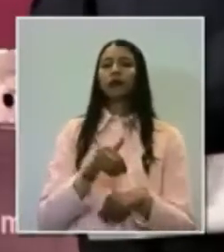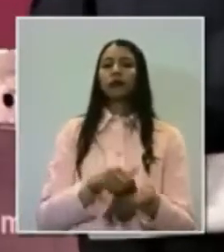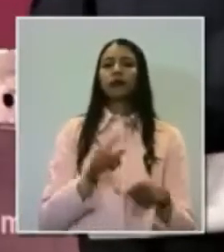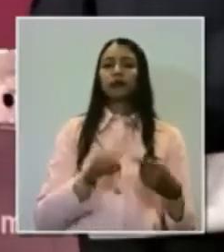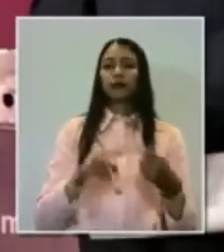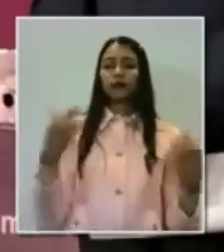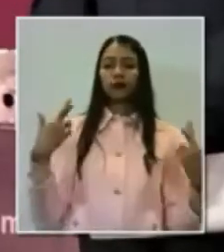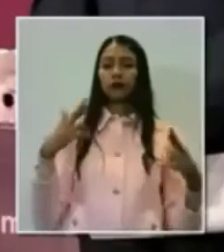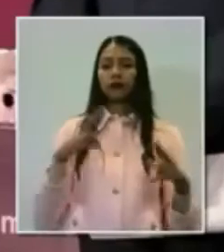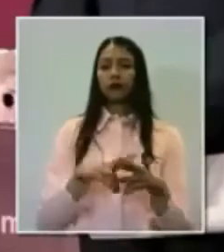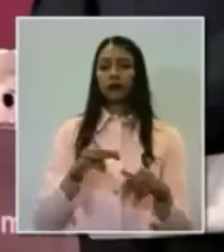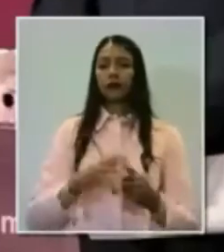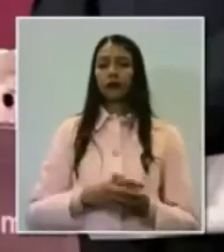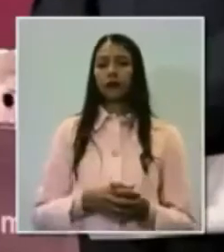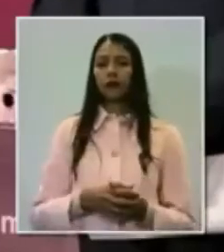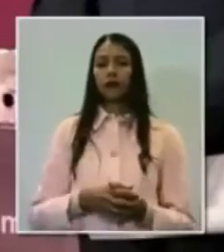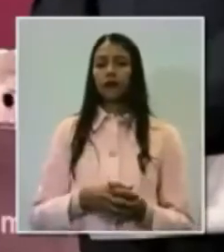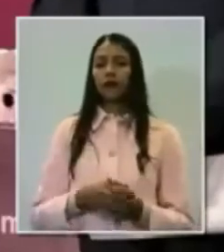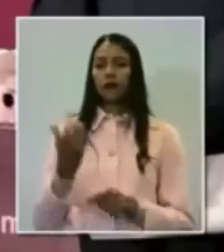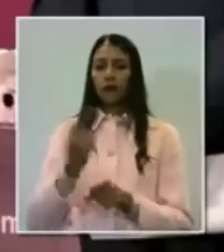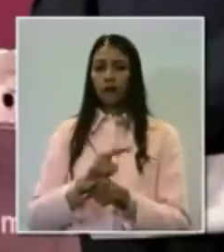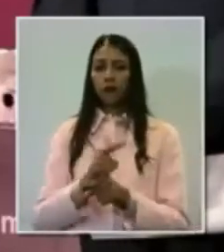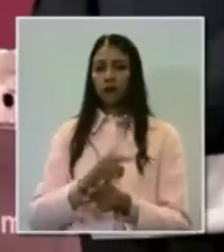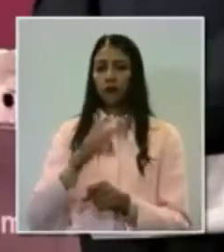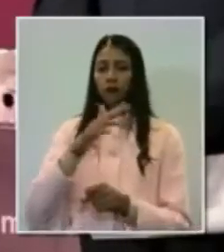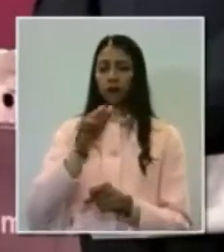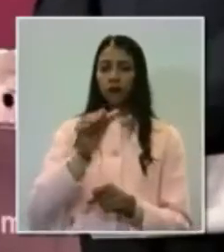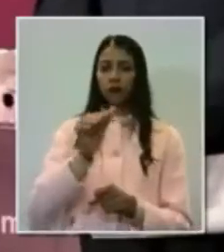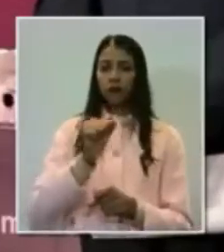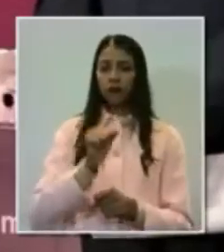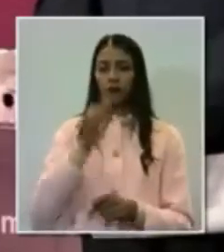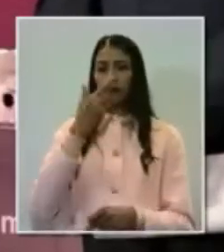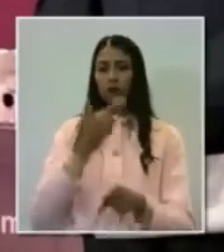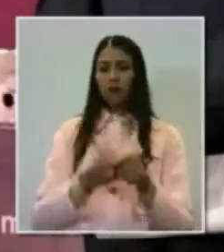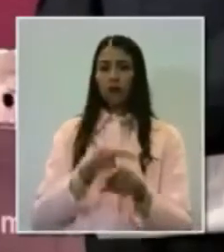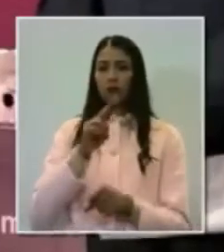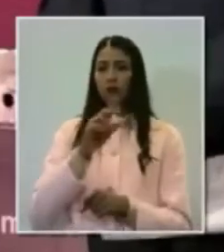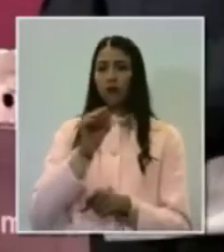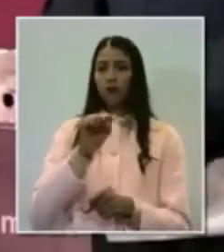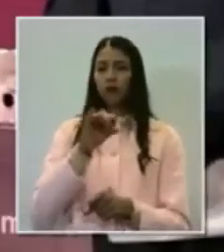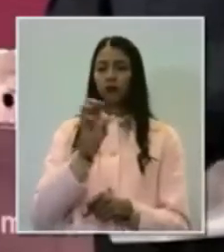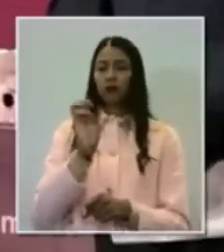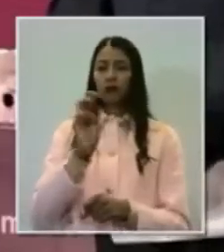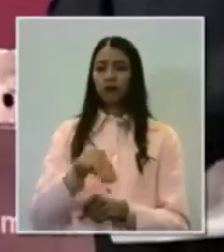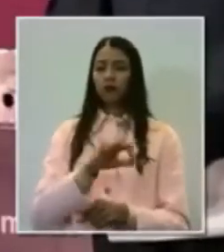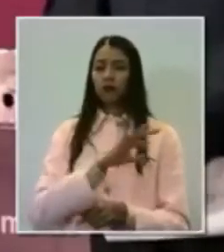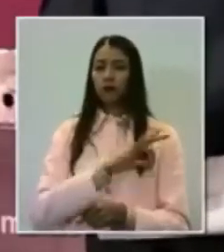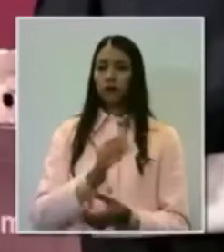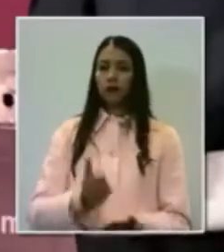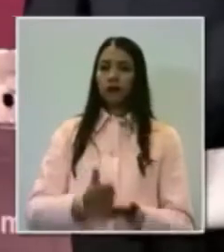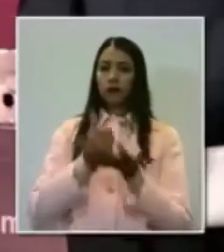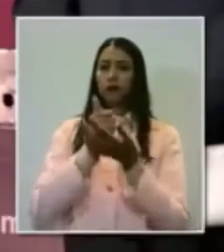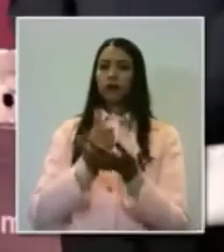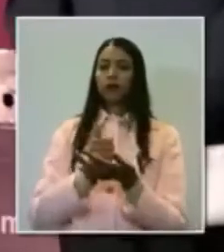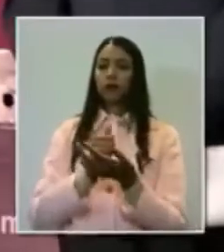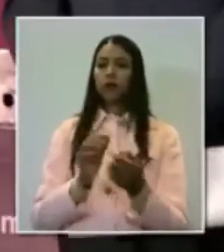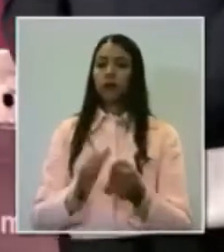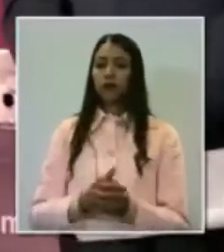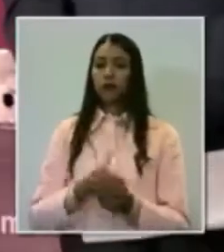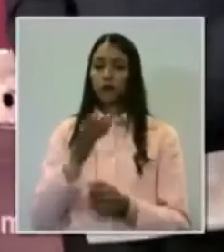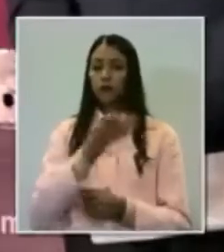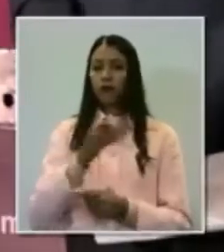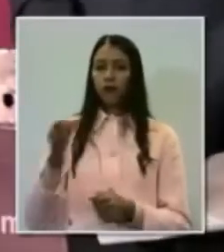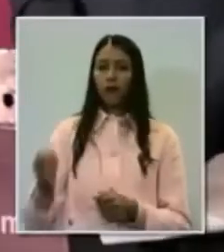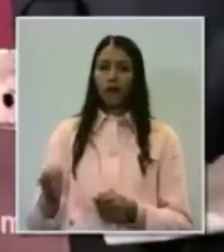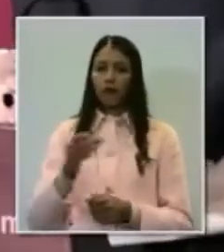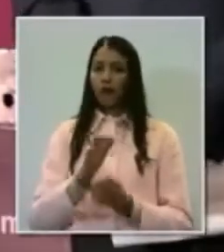aquí es el maestro, el licenciado Hans, que es el responsable de UCICAM. Entonces, si nos puedes ayudar ahí con las